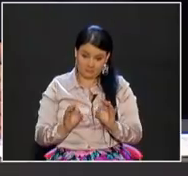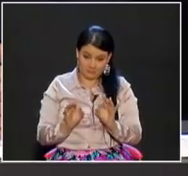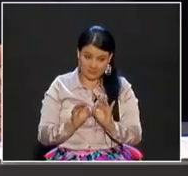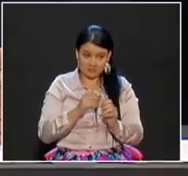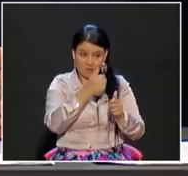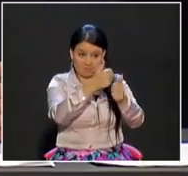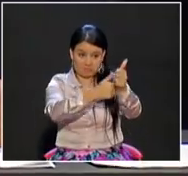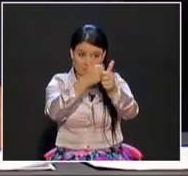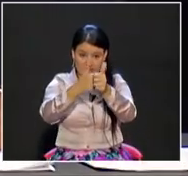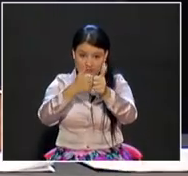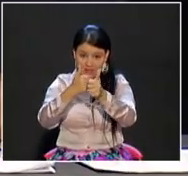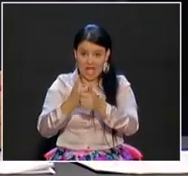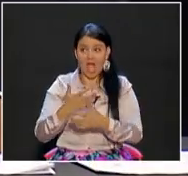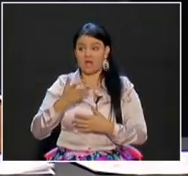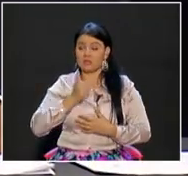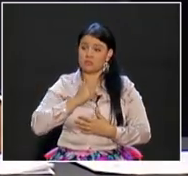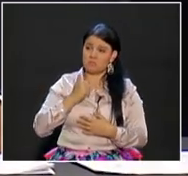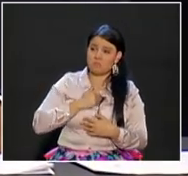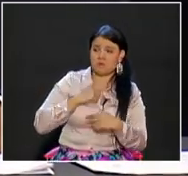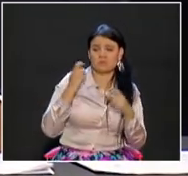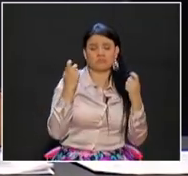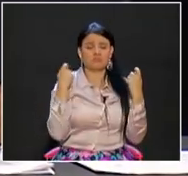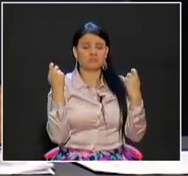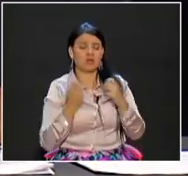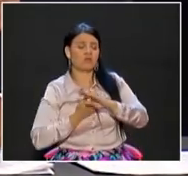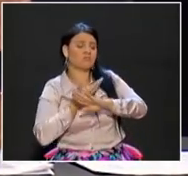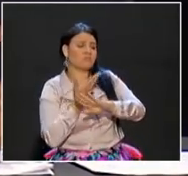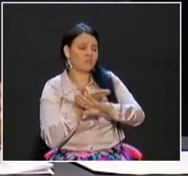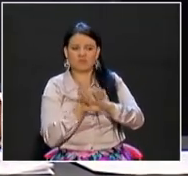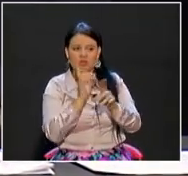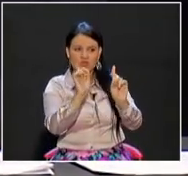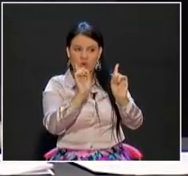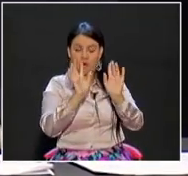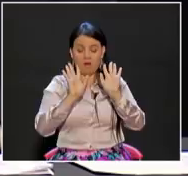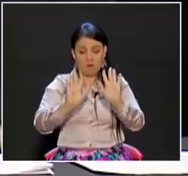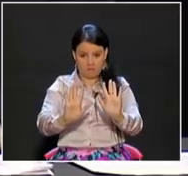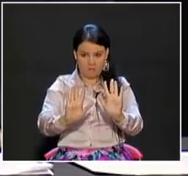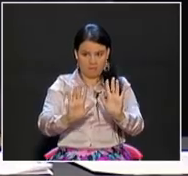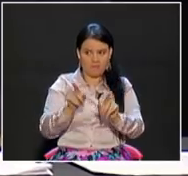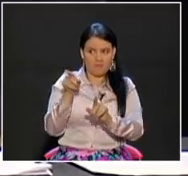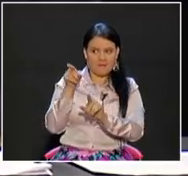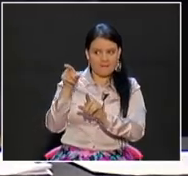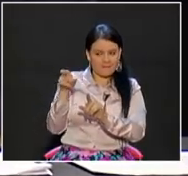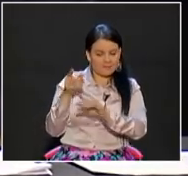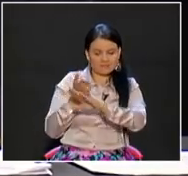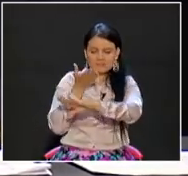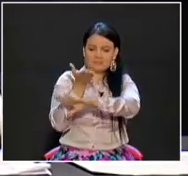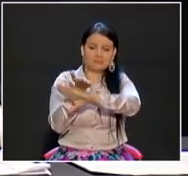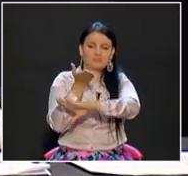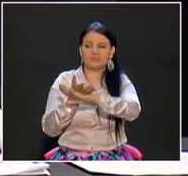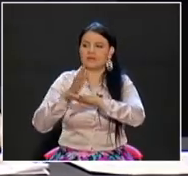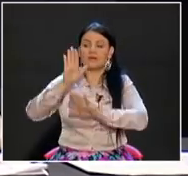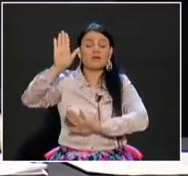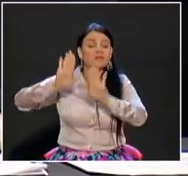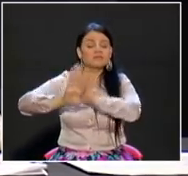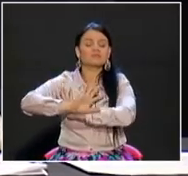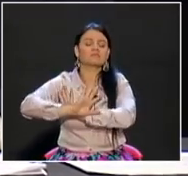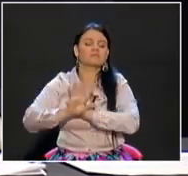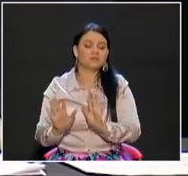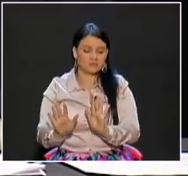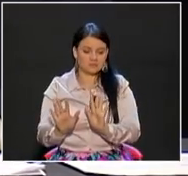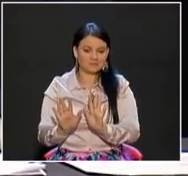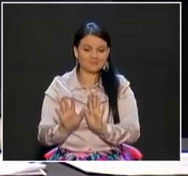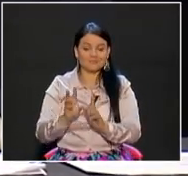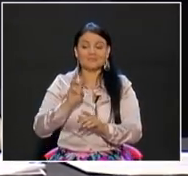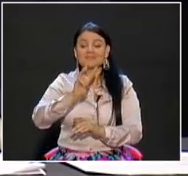aprovechen ese tiempo para lanzar sus propuestas muy claves que se refieren a la propuesta de candidato bien se cuestionando la o respaldando esos